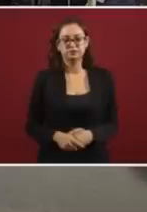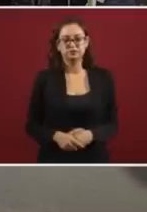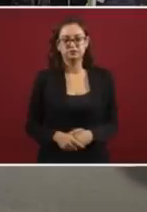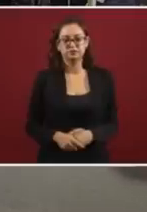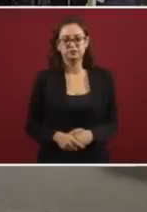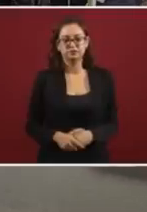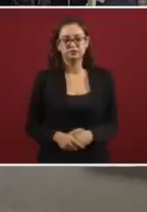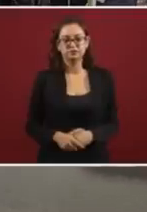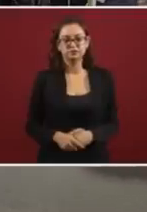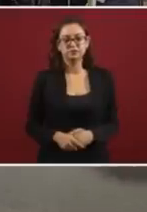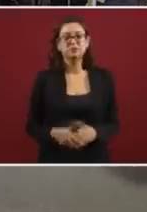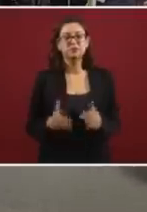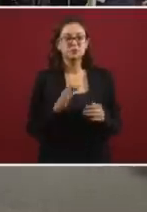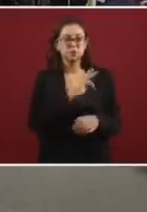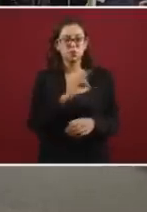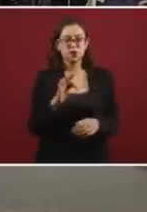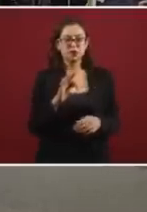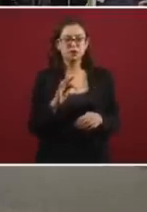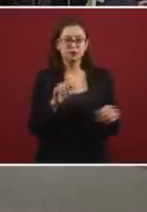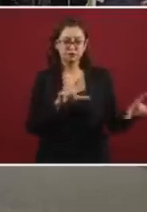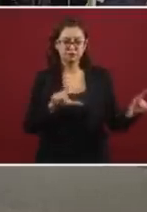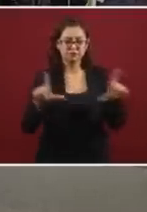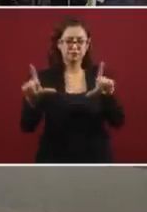y son tan amables la gráfica